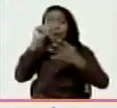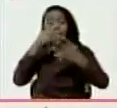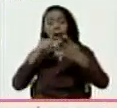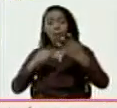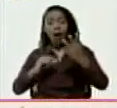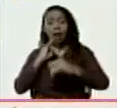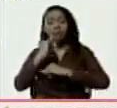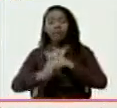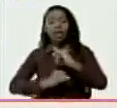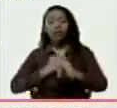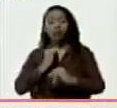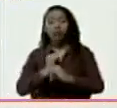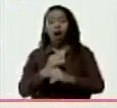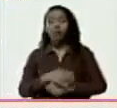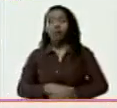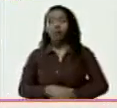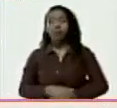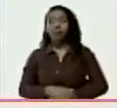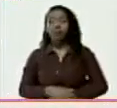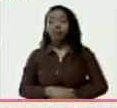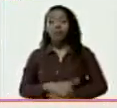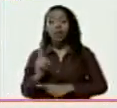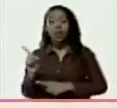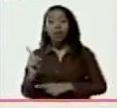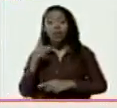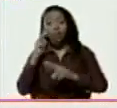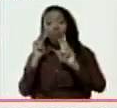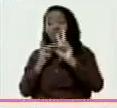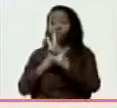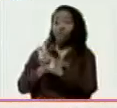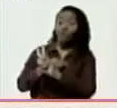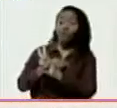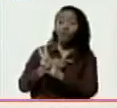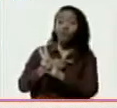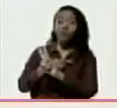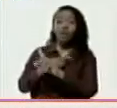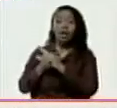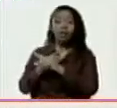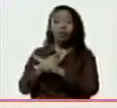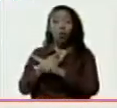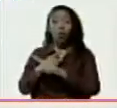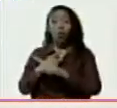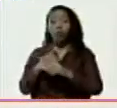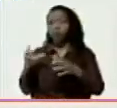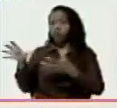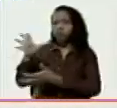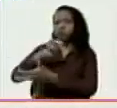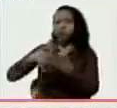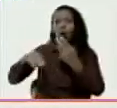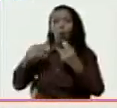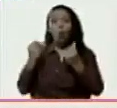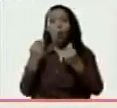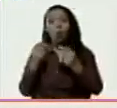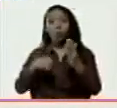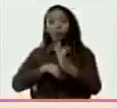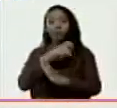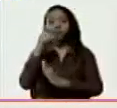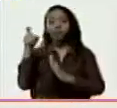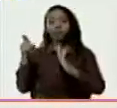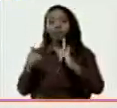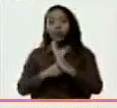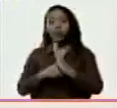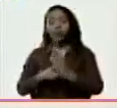internacional y lo que estamos viendo es un colapso económico total en venezuela